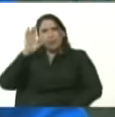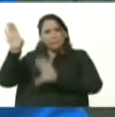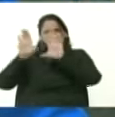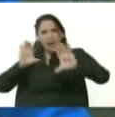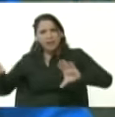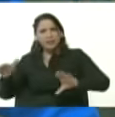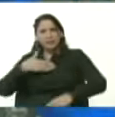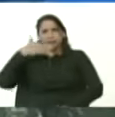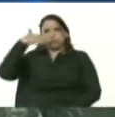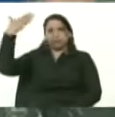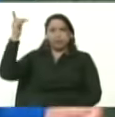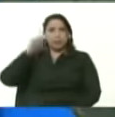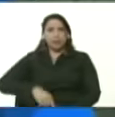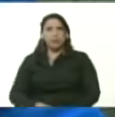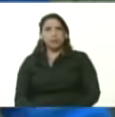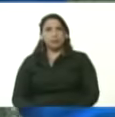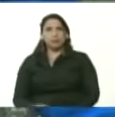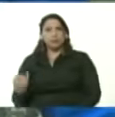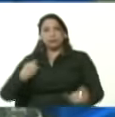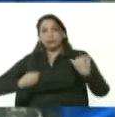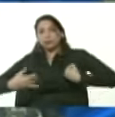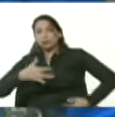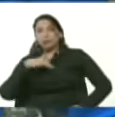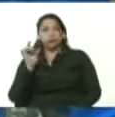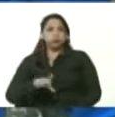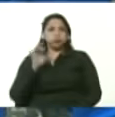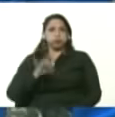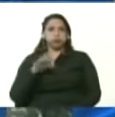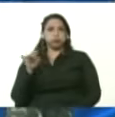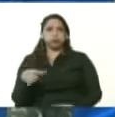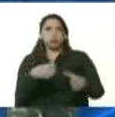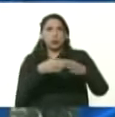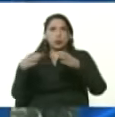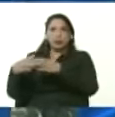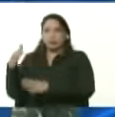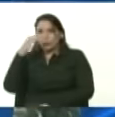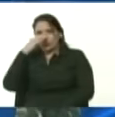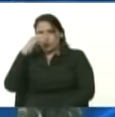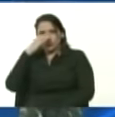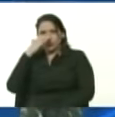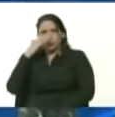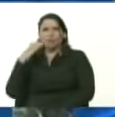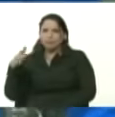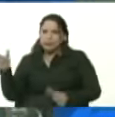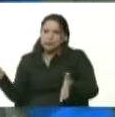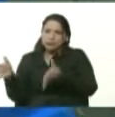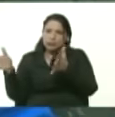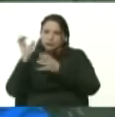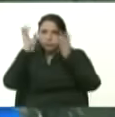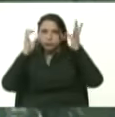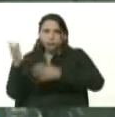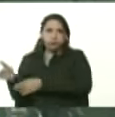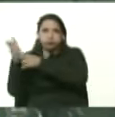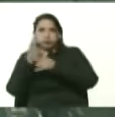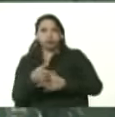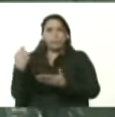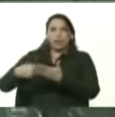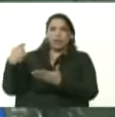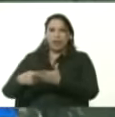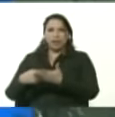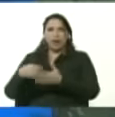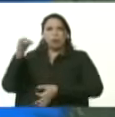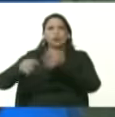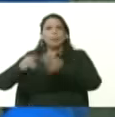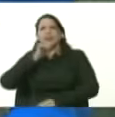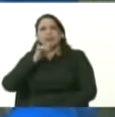Medio Oriente que han padecido organizaciones terroristas instrumentalizadas, creadas, armadas y financiadas